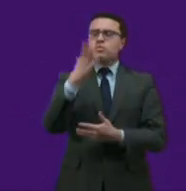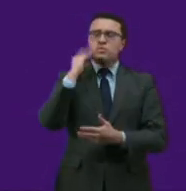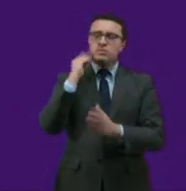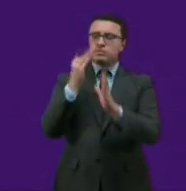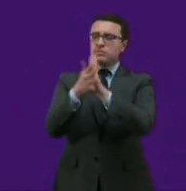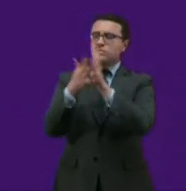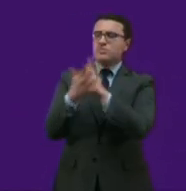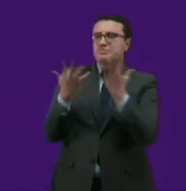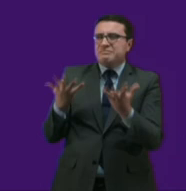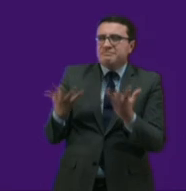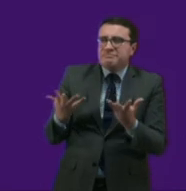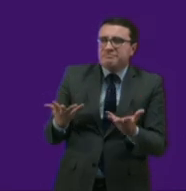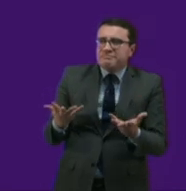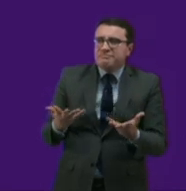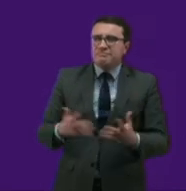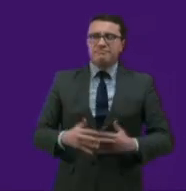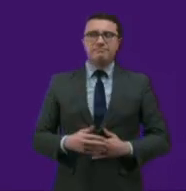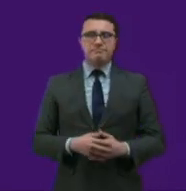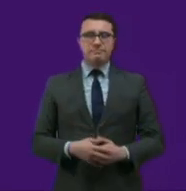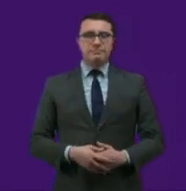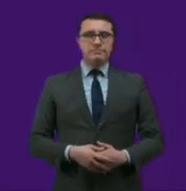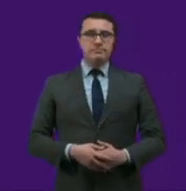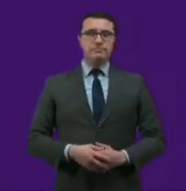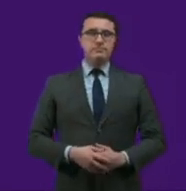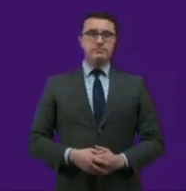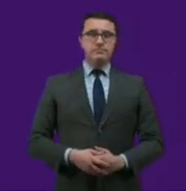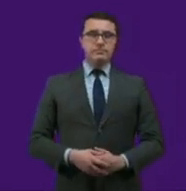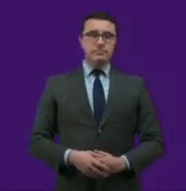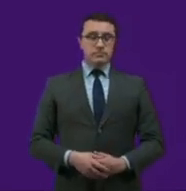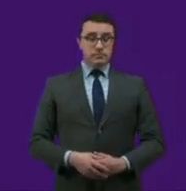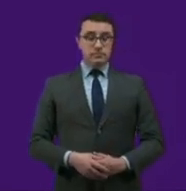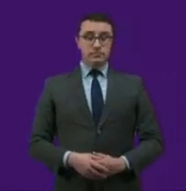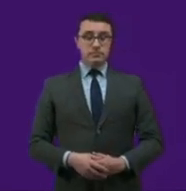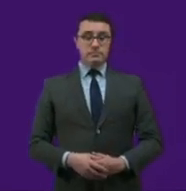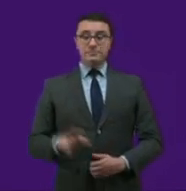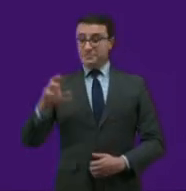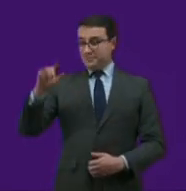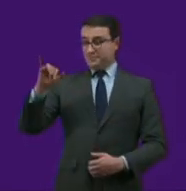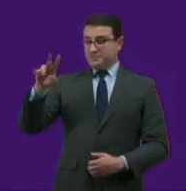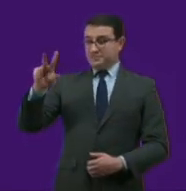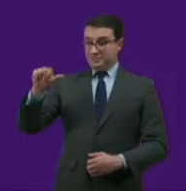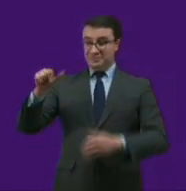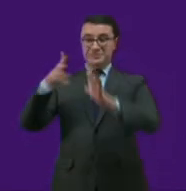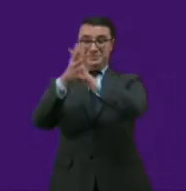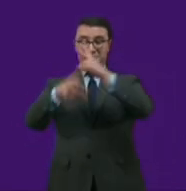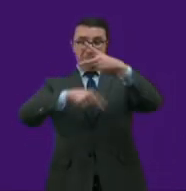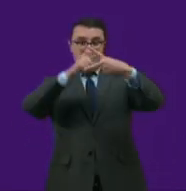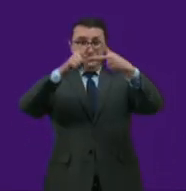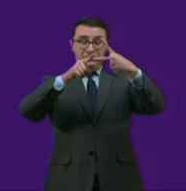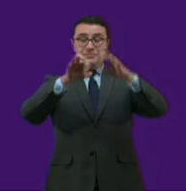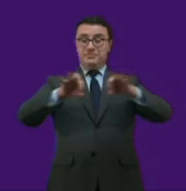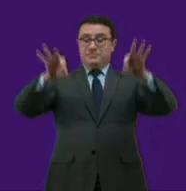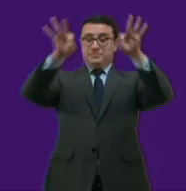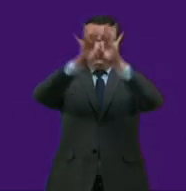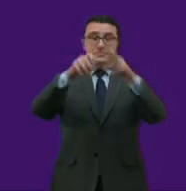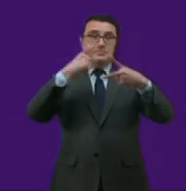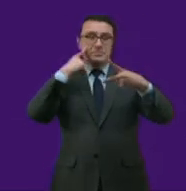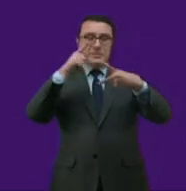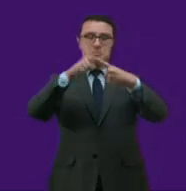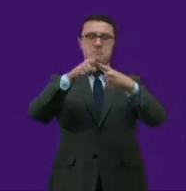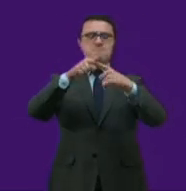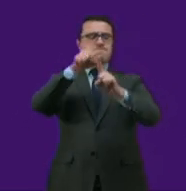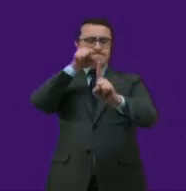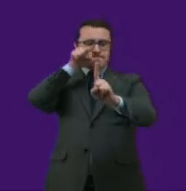Simón? Bueno, dos cosas claves que ya mencionó Camila. Uno, el propósito.